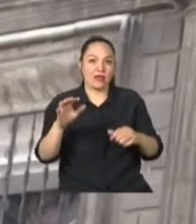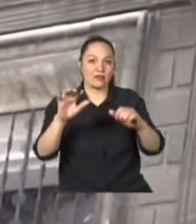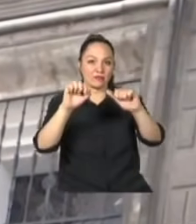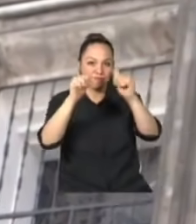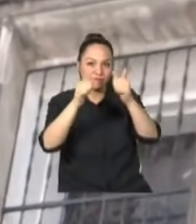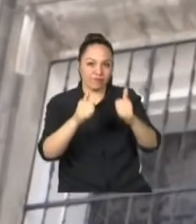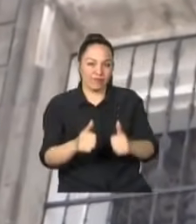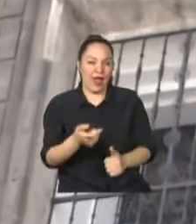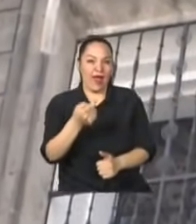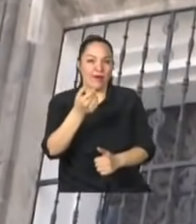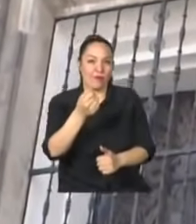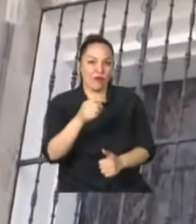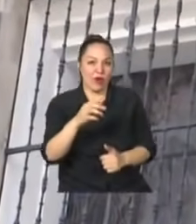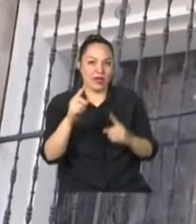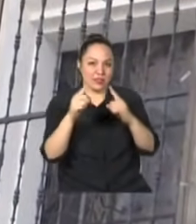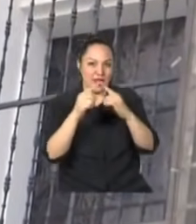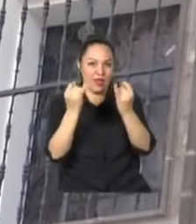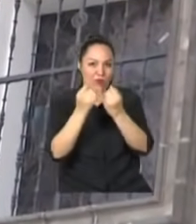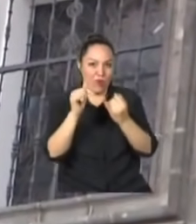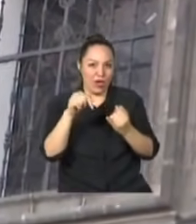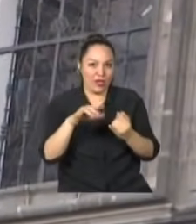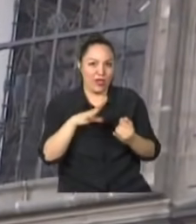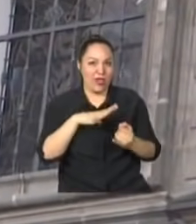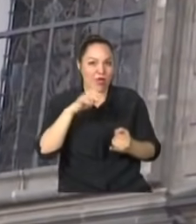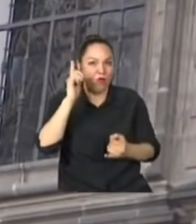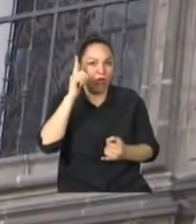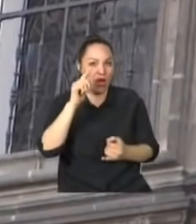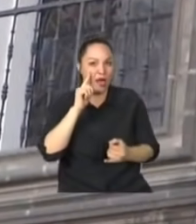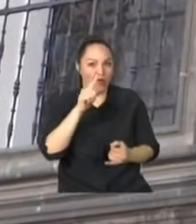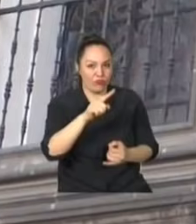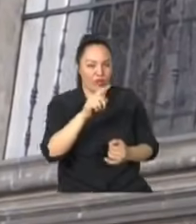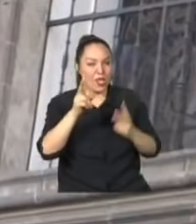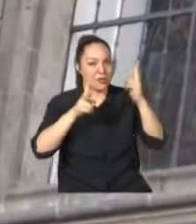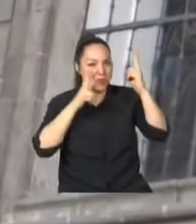mundo, ¿verdad? Sí, ojalá sea de su agrado, nos visiten.